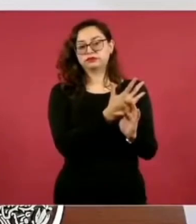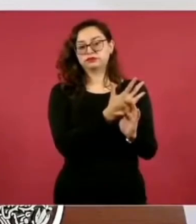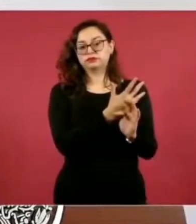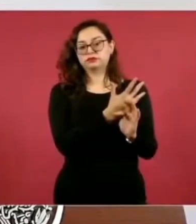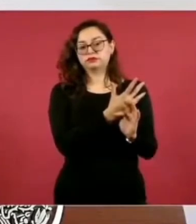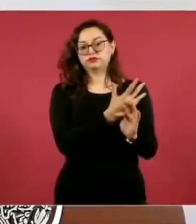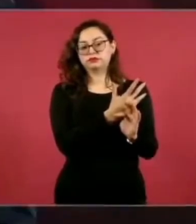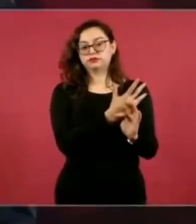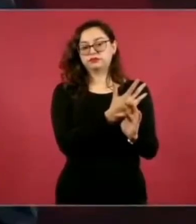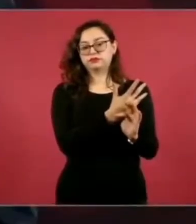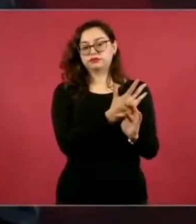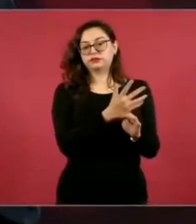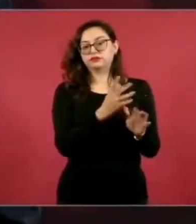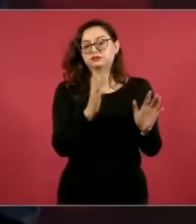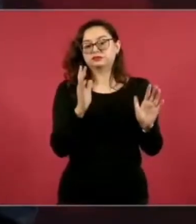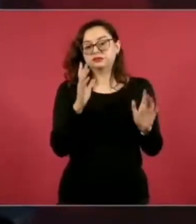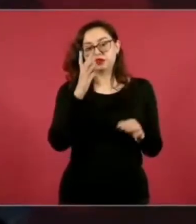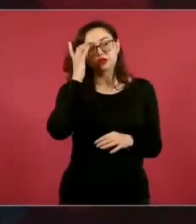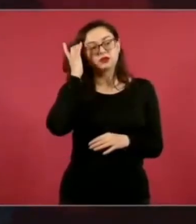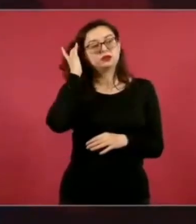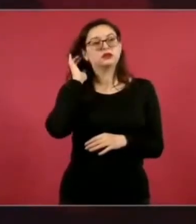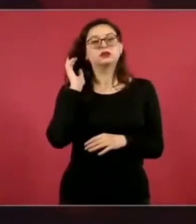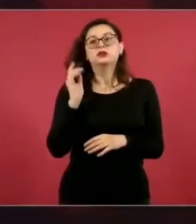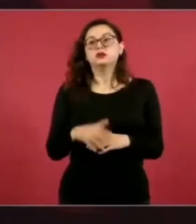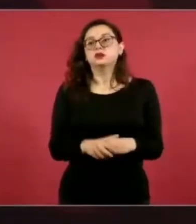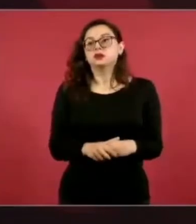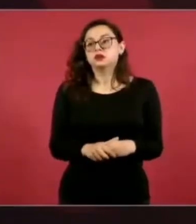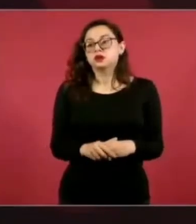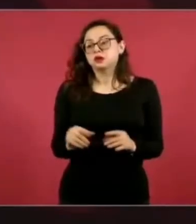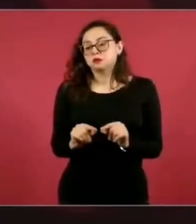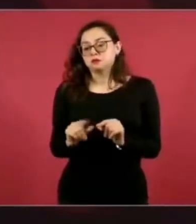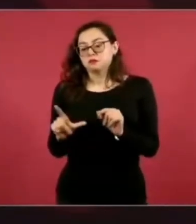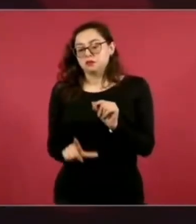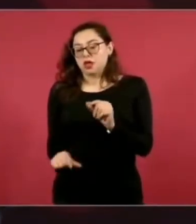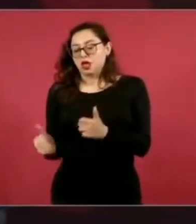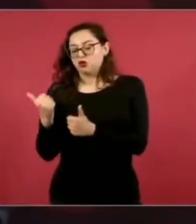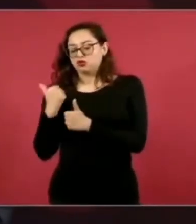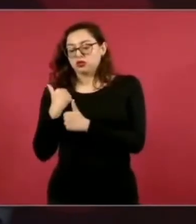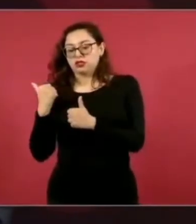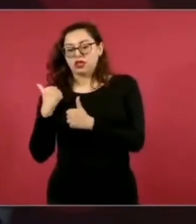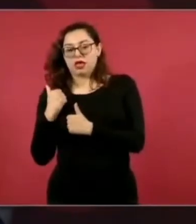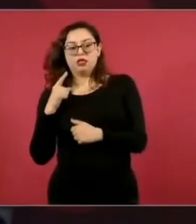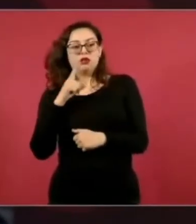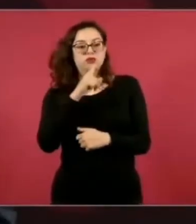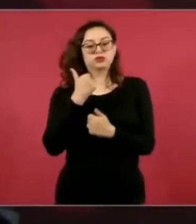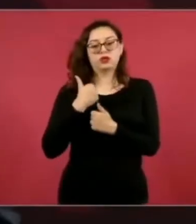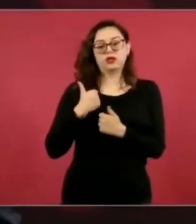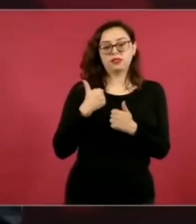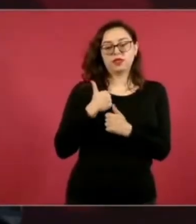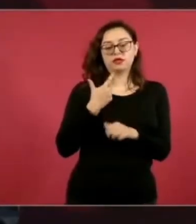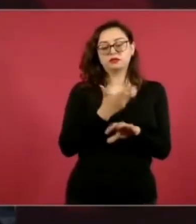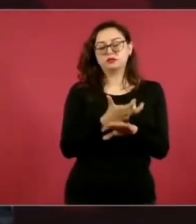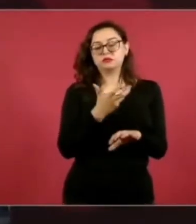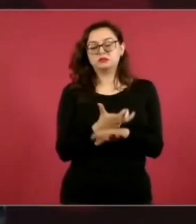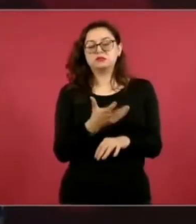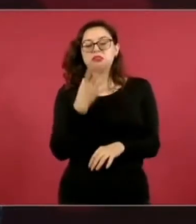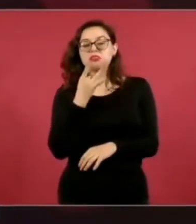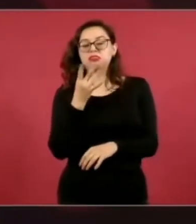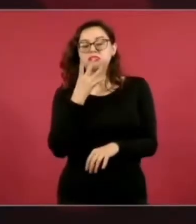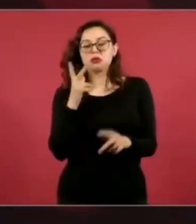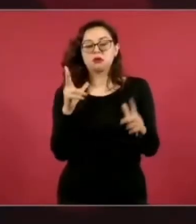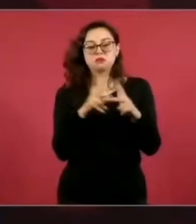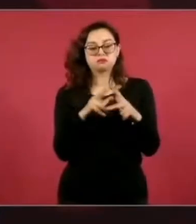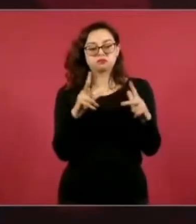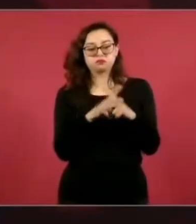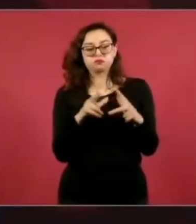triunfado en una escaramuza, ni siquiera batalla, en contra de estadounidenses y que